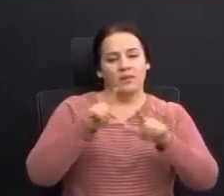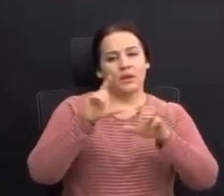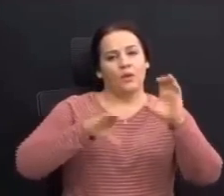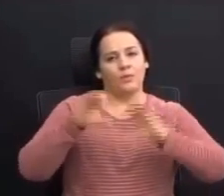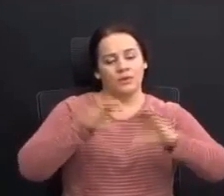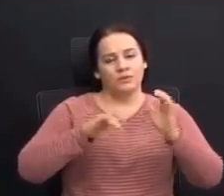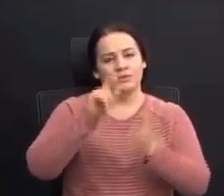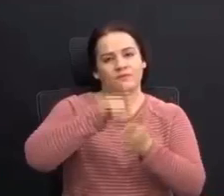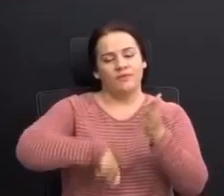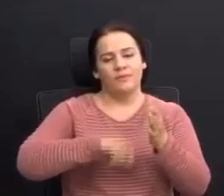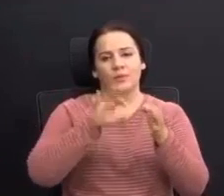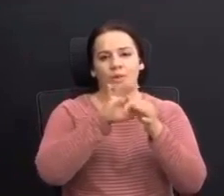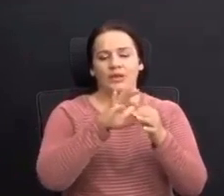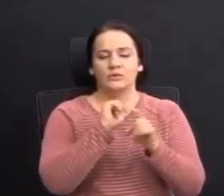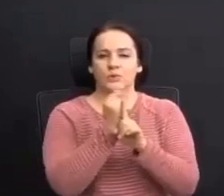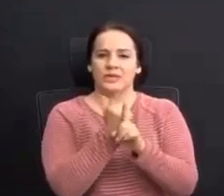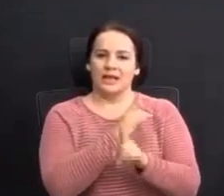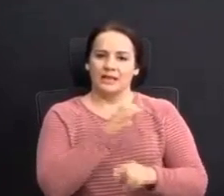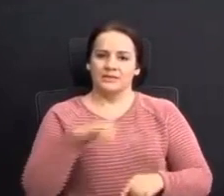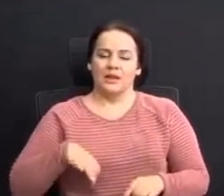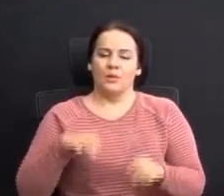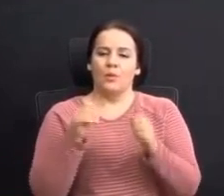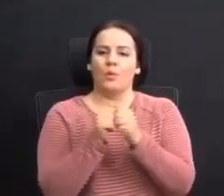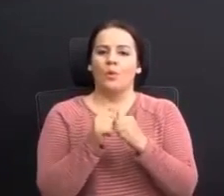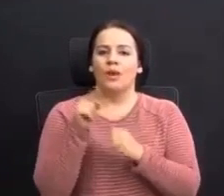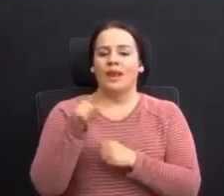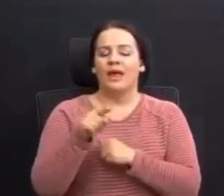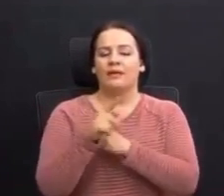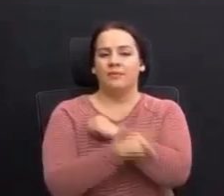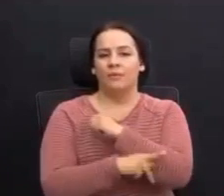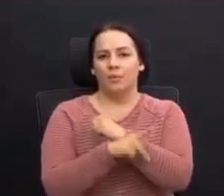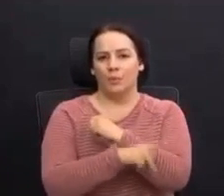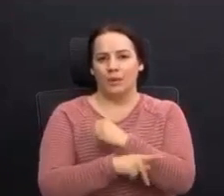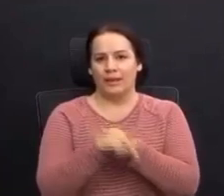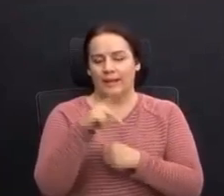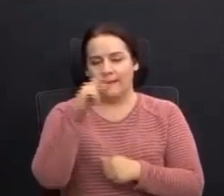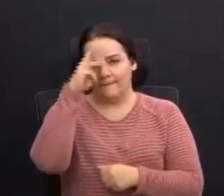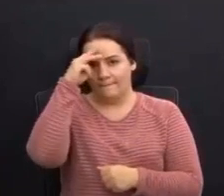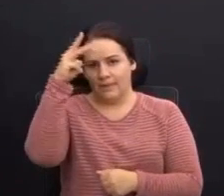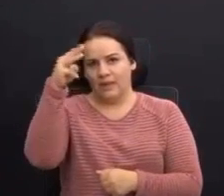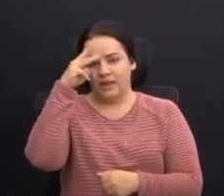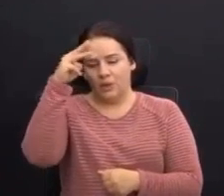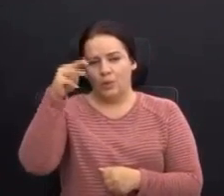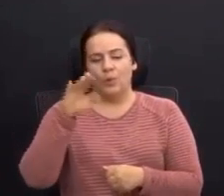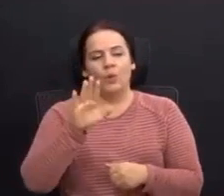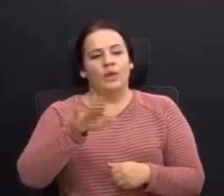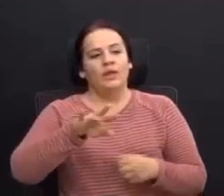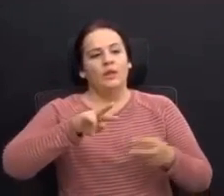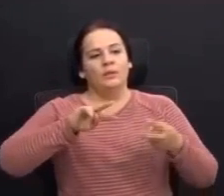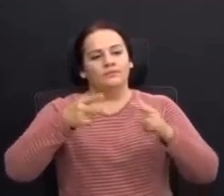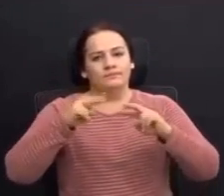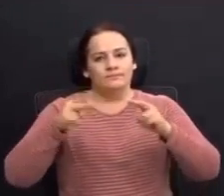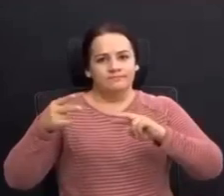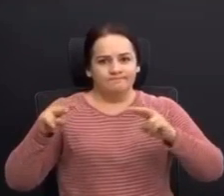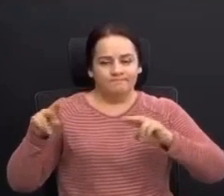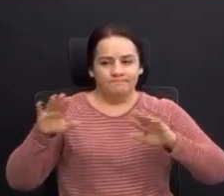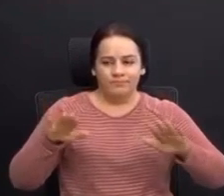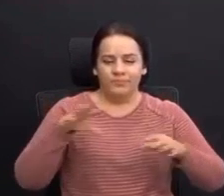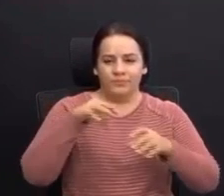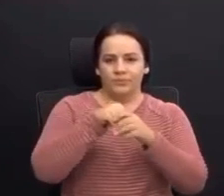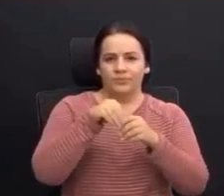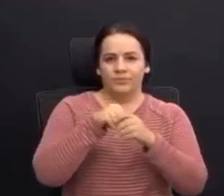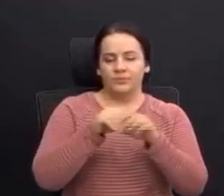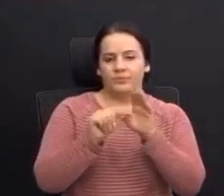es el Tratado de Libre Comercio con la República de México. Las contradicciones que se da en el seno del Poder